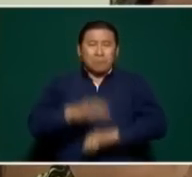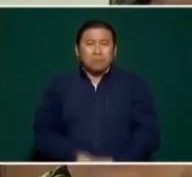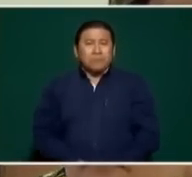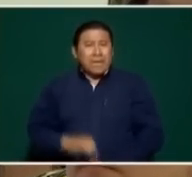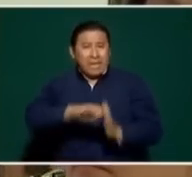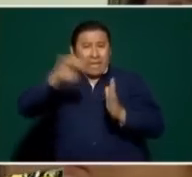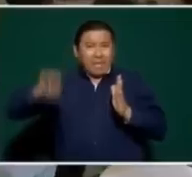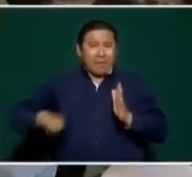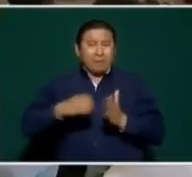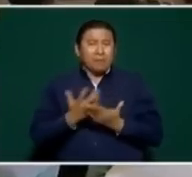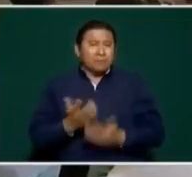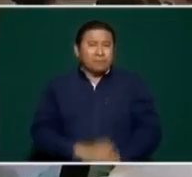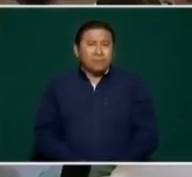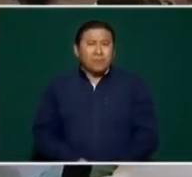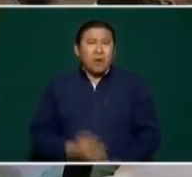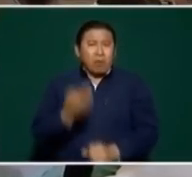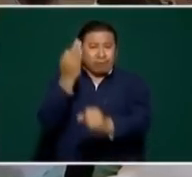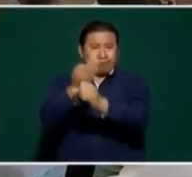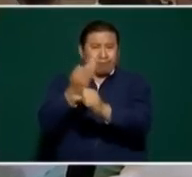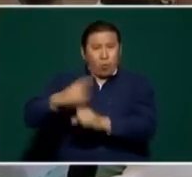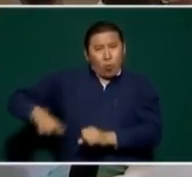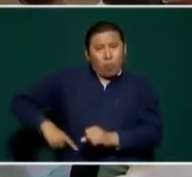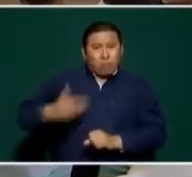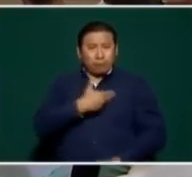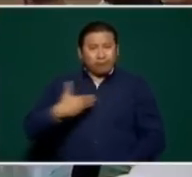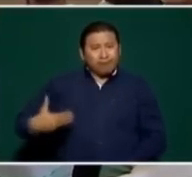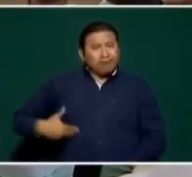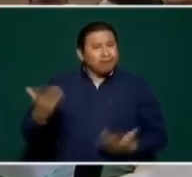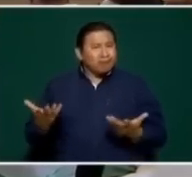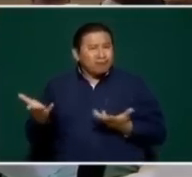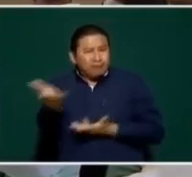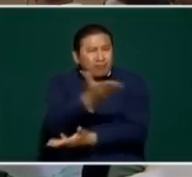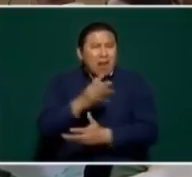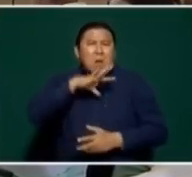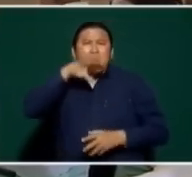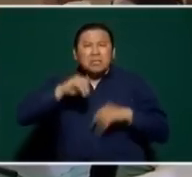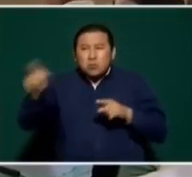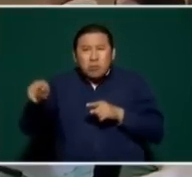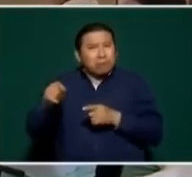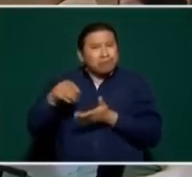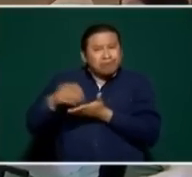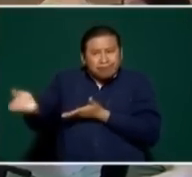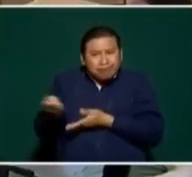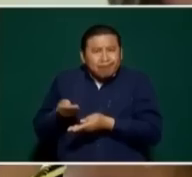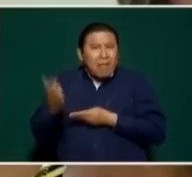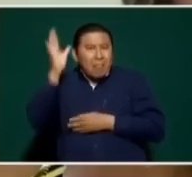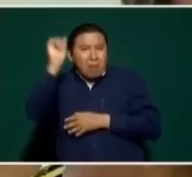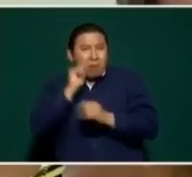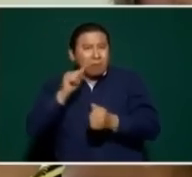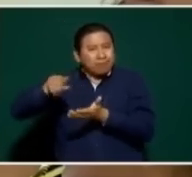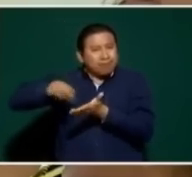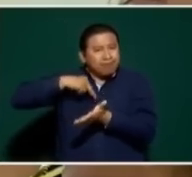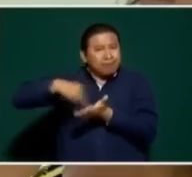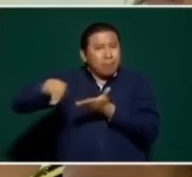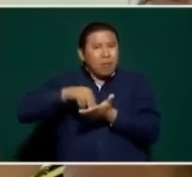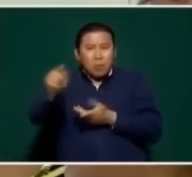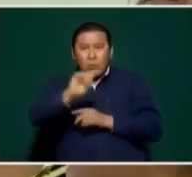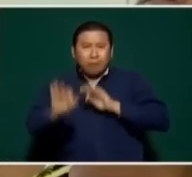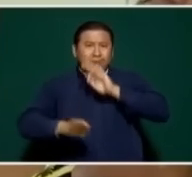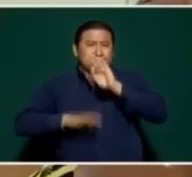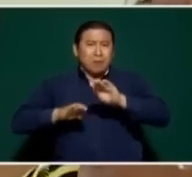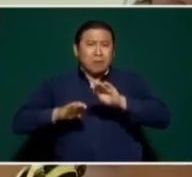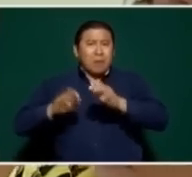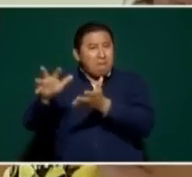Por ejemplo, no se entiende cómo el actual gobierno municipal mantiene la concesión de recolección de basura, como usted lo habló, en la Ciudad de México tienen un buen servicio